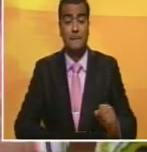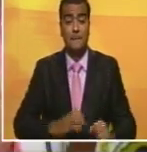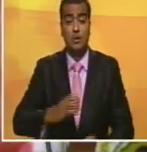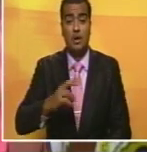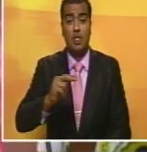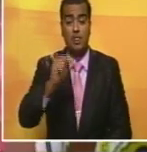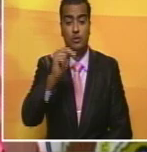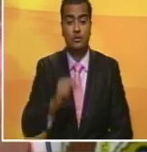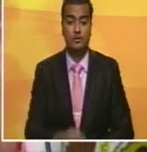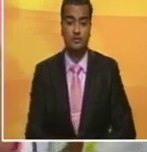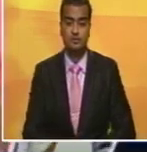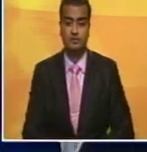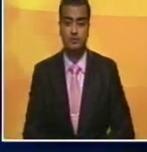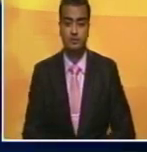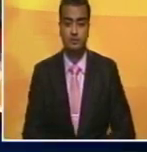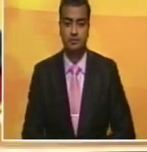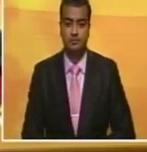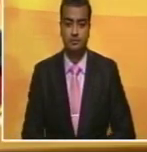Corea del Norte.